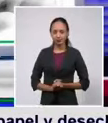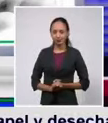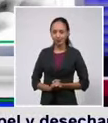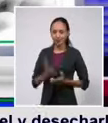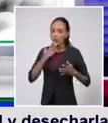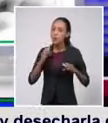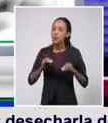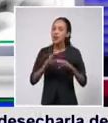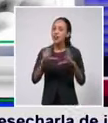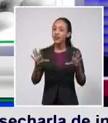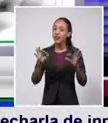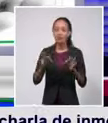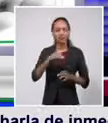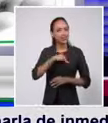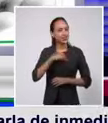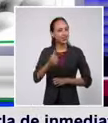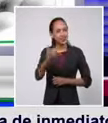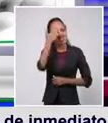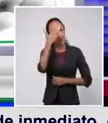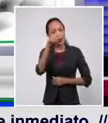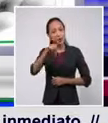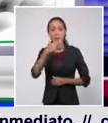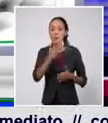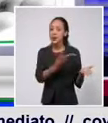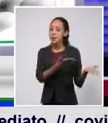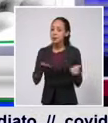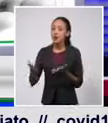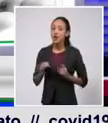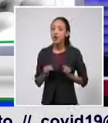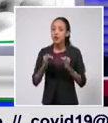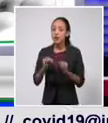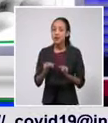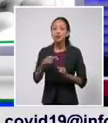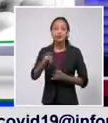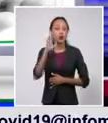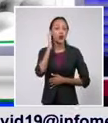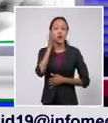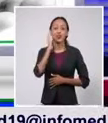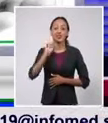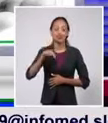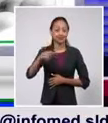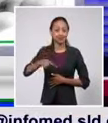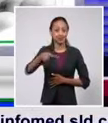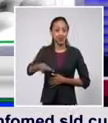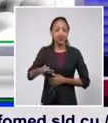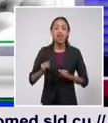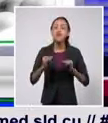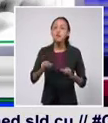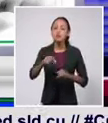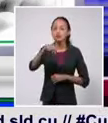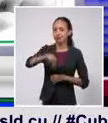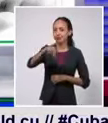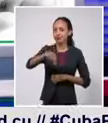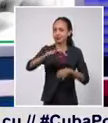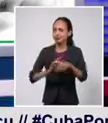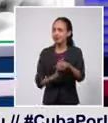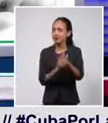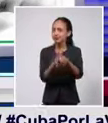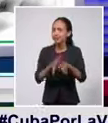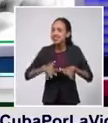Buenos días, qué placer saludarle. Bienvenido a este espacio que lleva usted en cada mañana la información más actualizada sobre el comportamiento